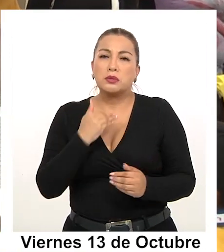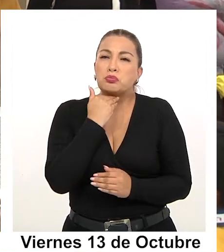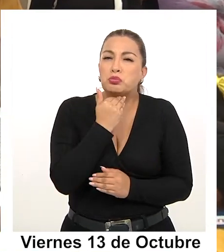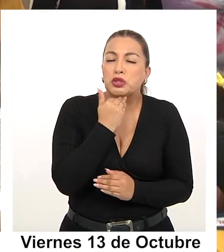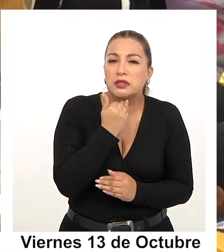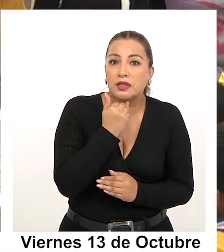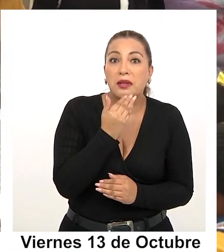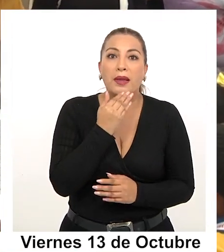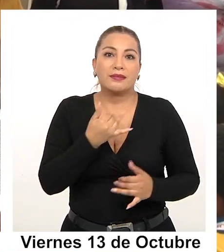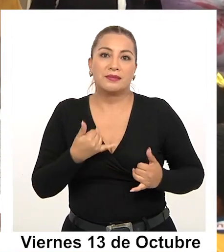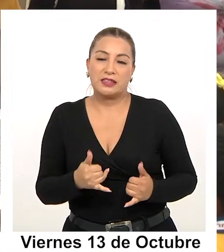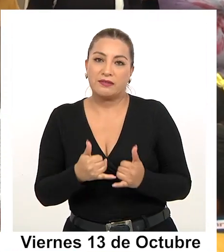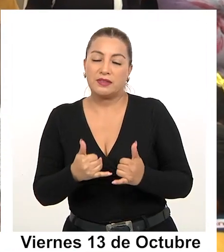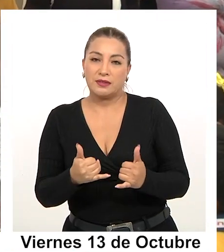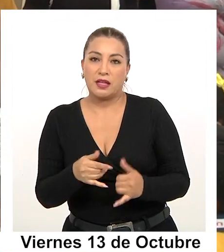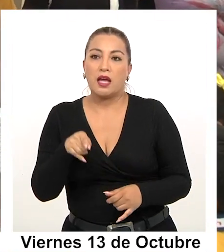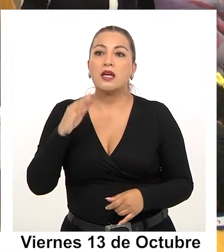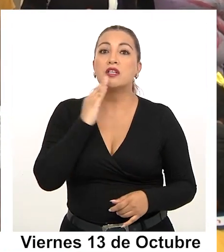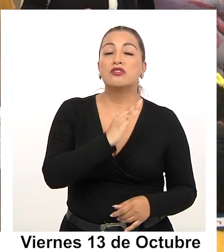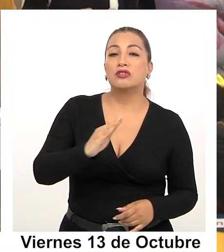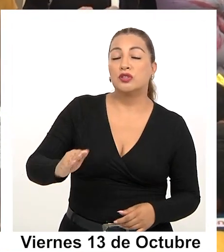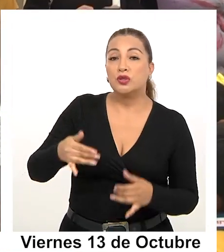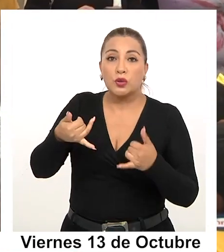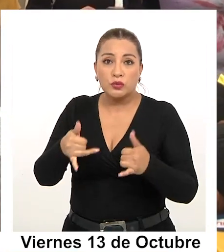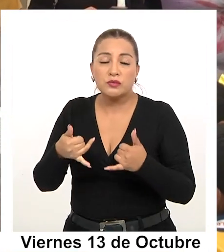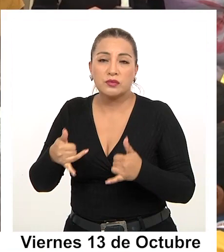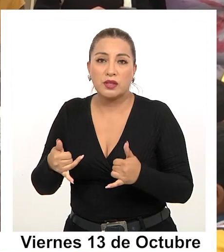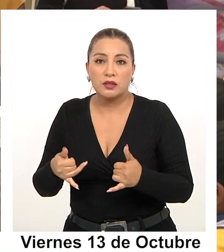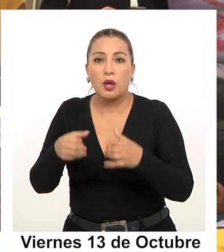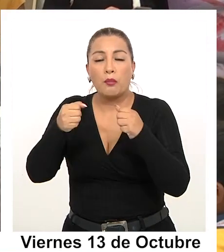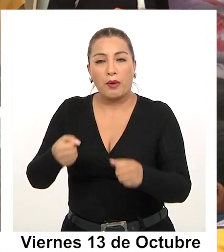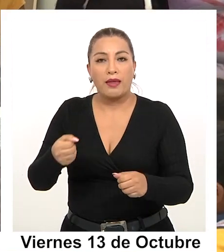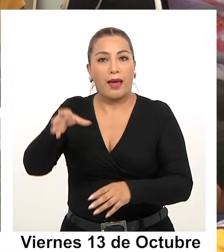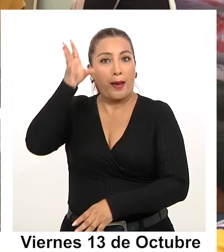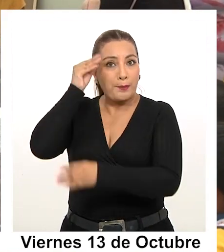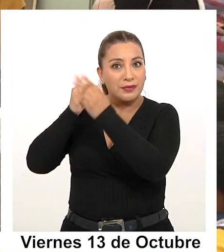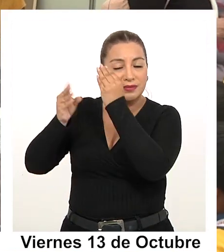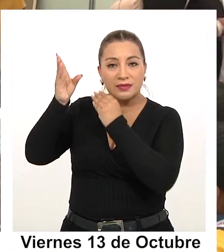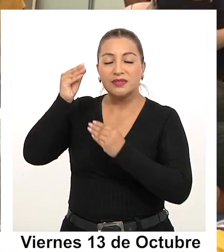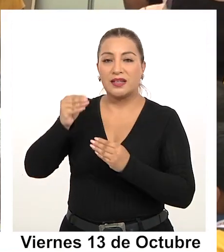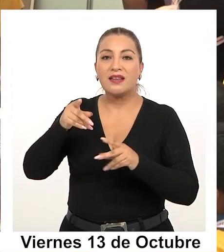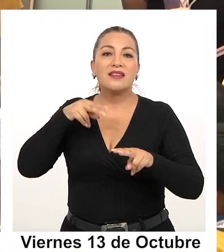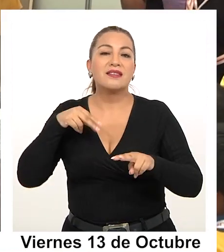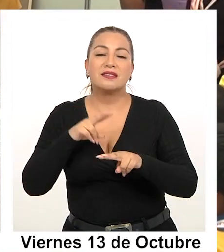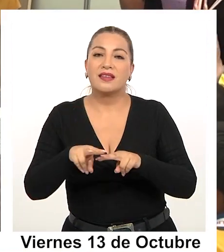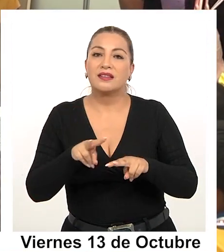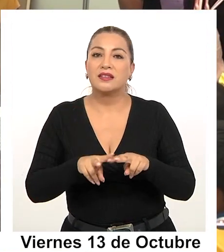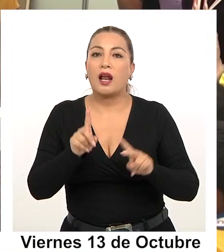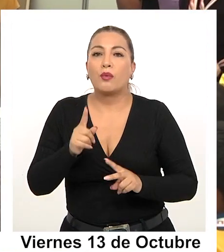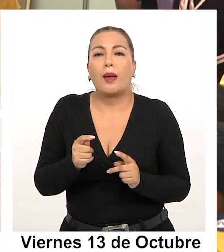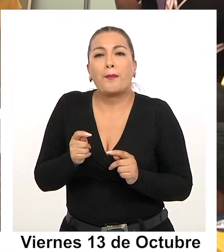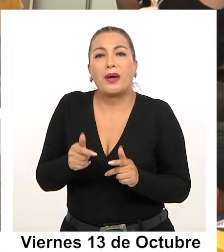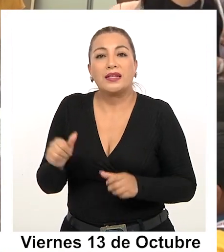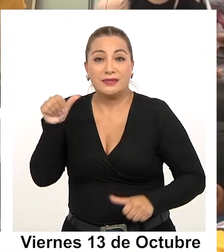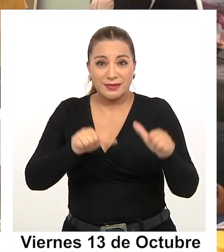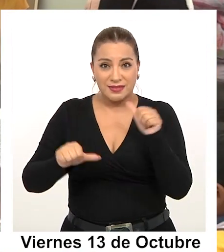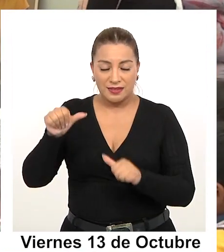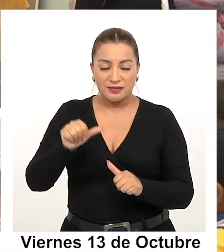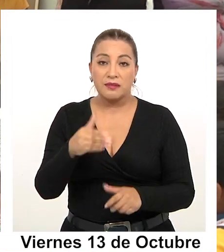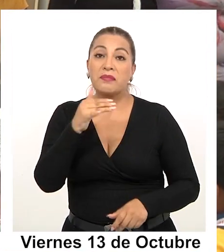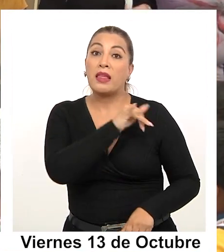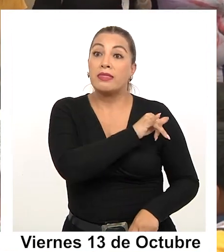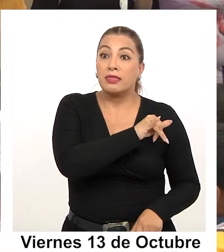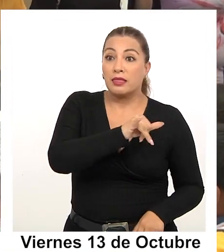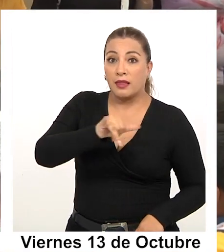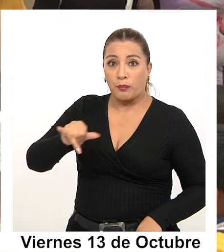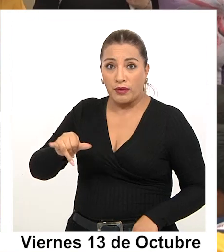pero divertidos, en la que ellos a través del juego lograron aprender y obtener algunas habilidades científicas. Y